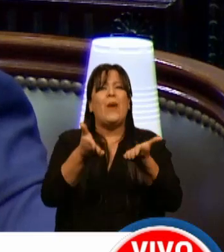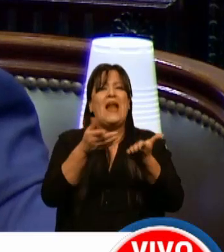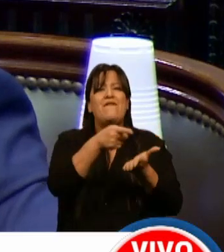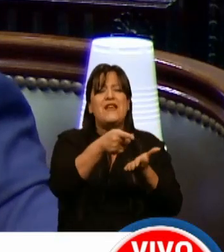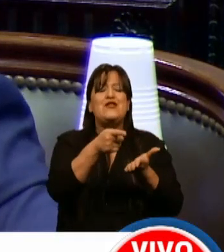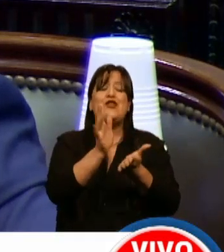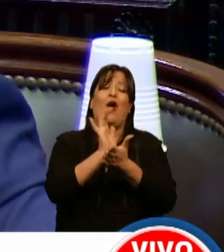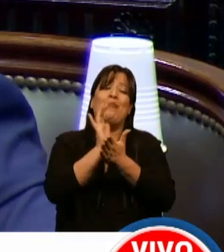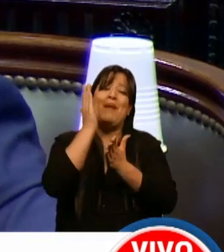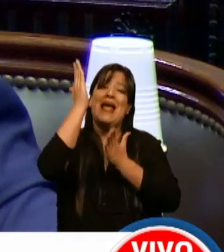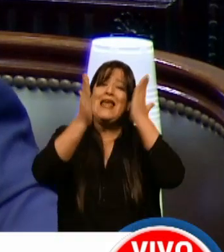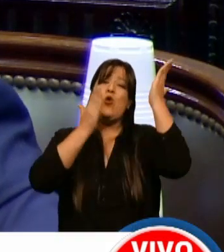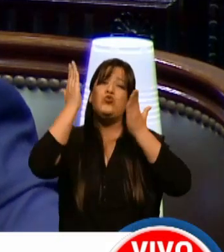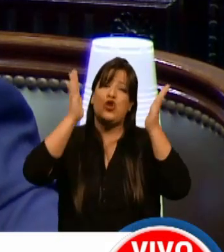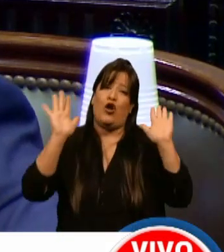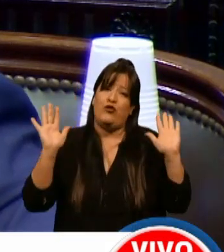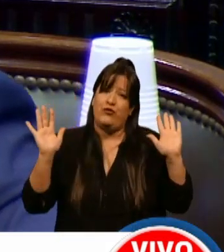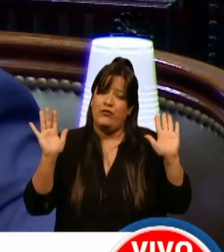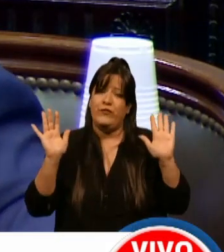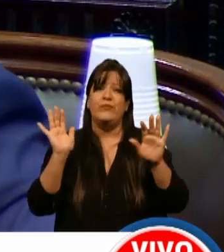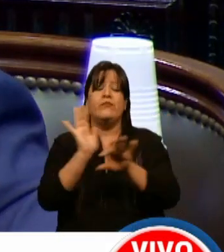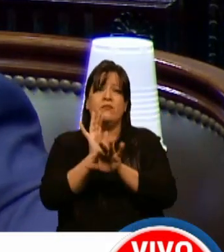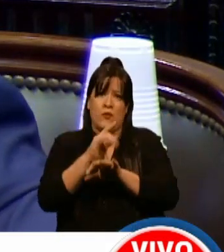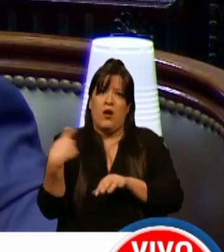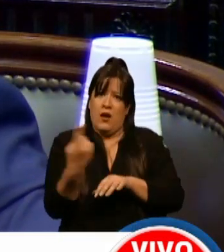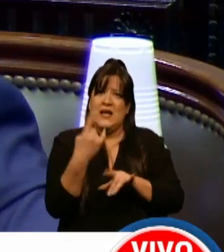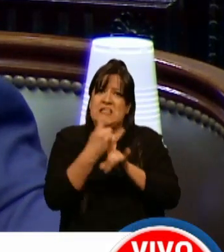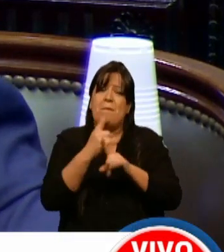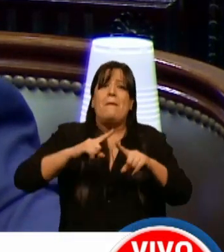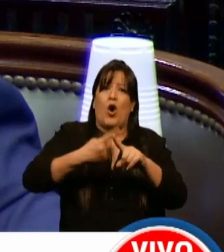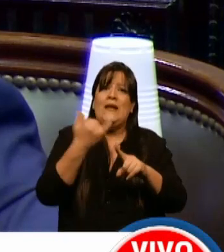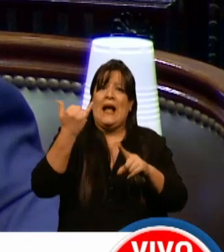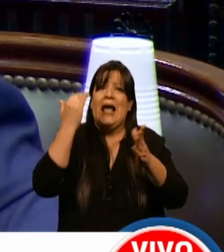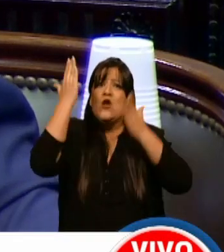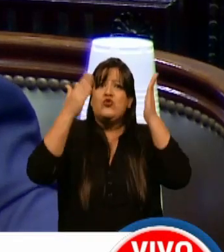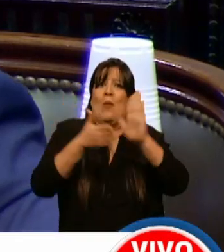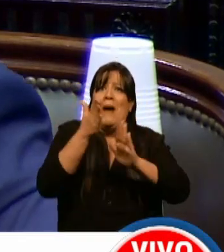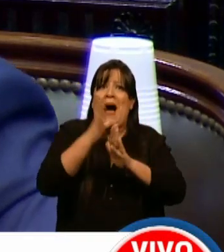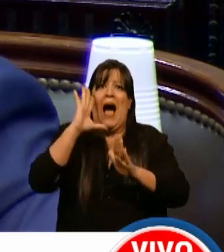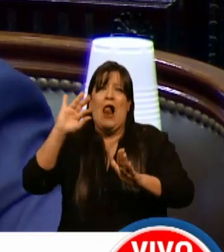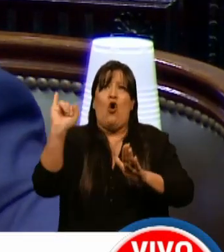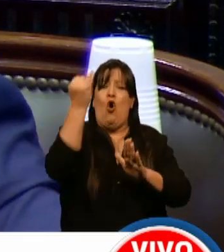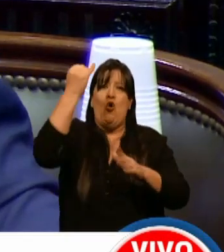ilusión más de las tantas que se generan desde la política.